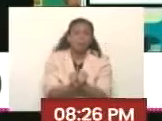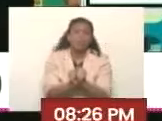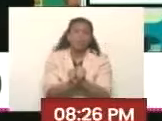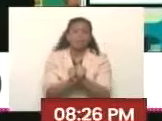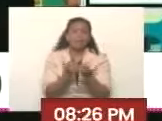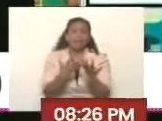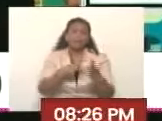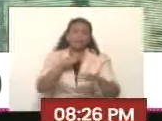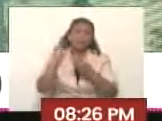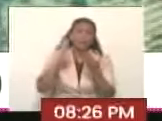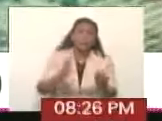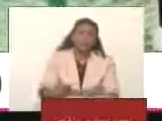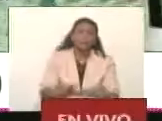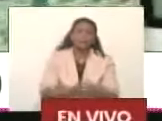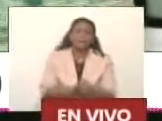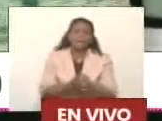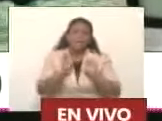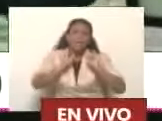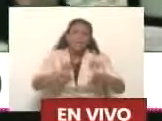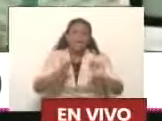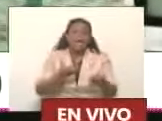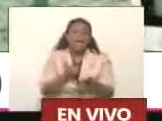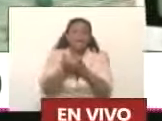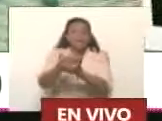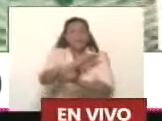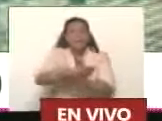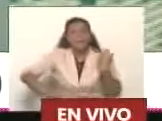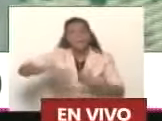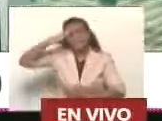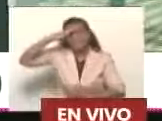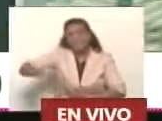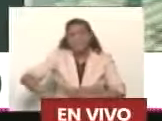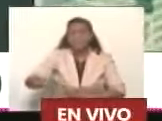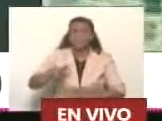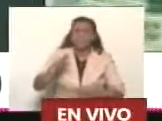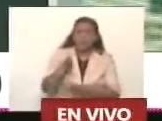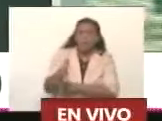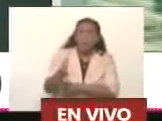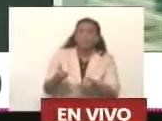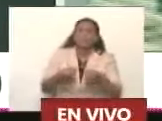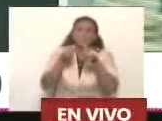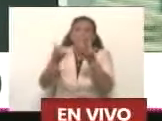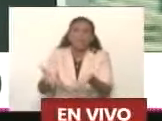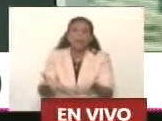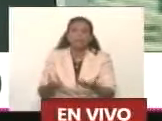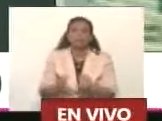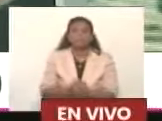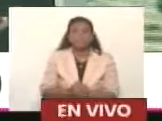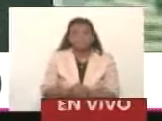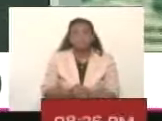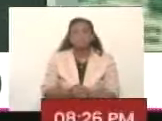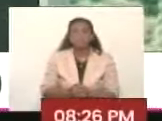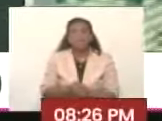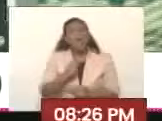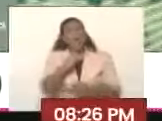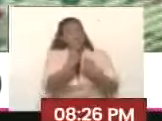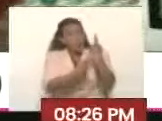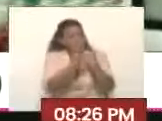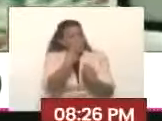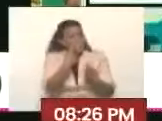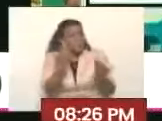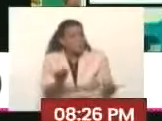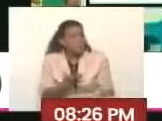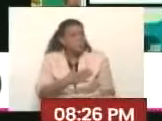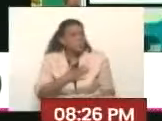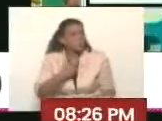contra de este genocidio, están en contra de esta ayuda militar que el gobierno de Biden está dando justamente. Entonces, me pregunto también con qué